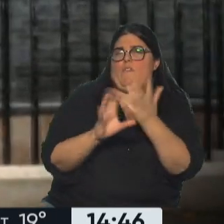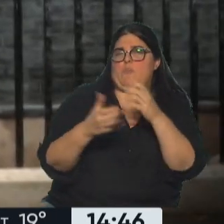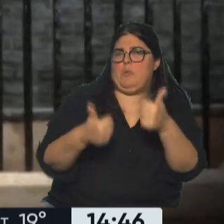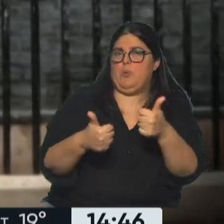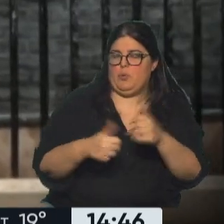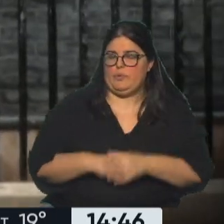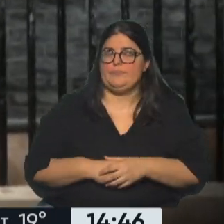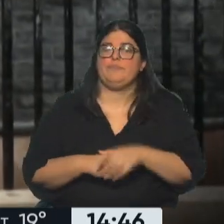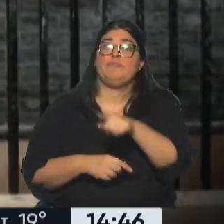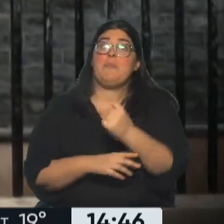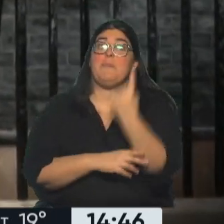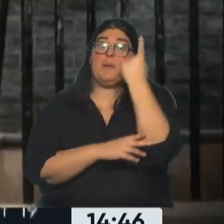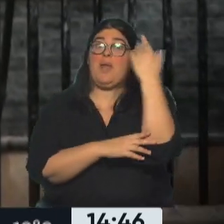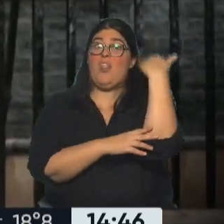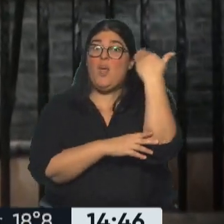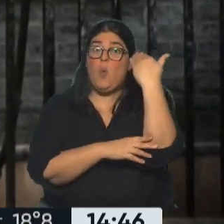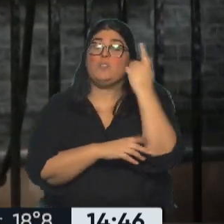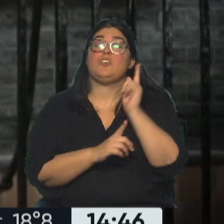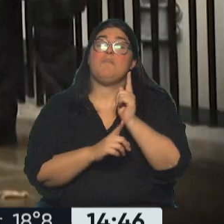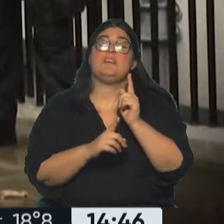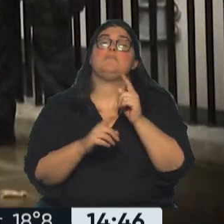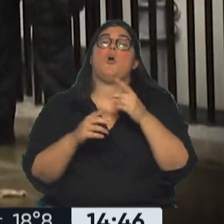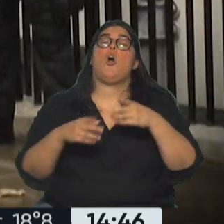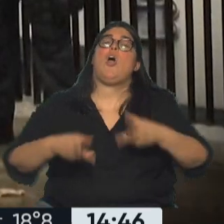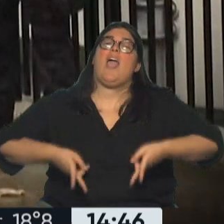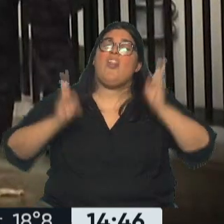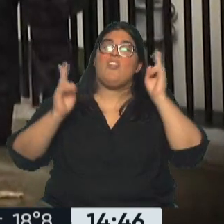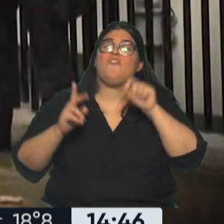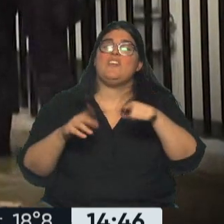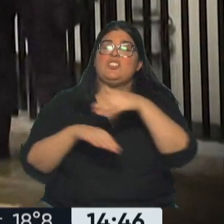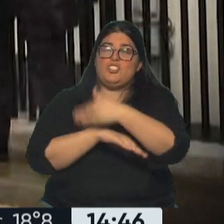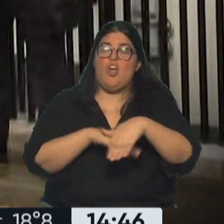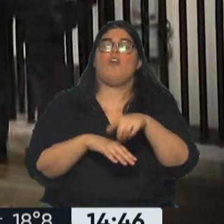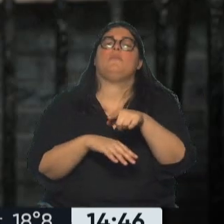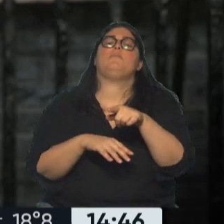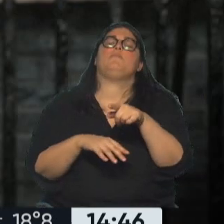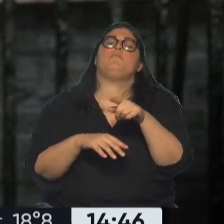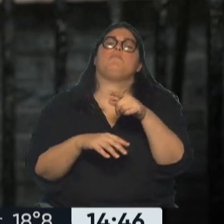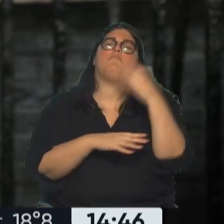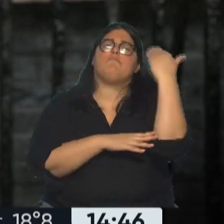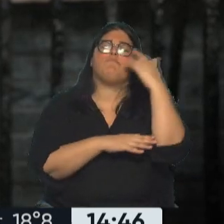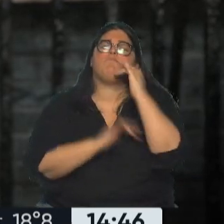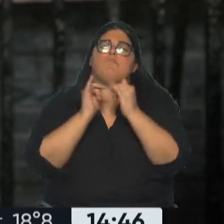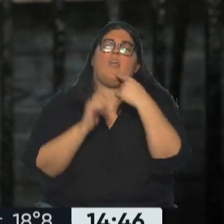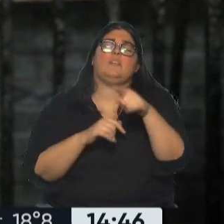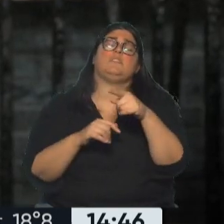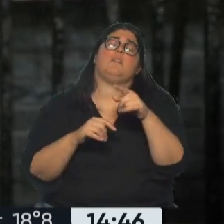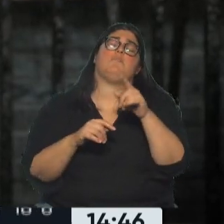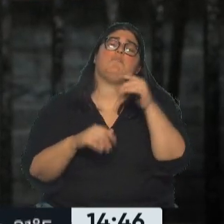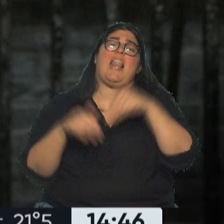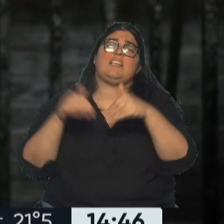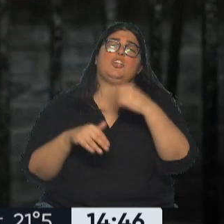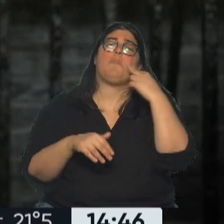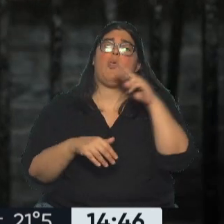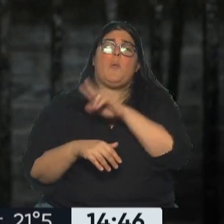En su primer discurso a las puertas del 10 del Downing Street, Truss descartó anticipar las elecciones previstas para 2025 y prometió